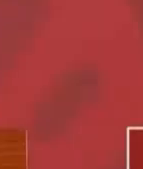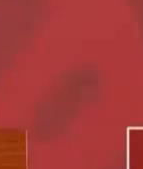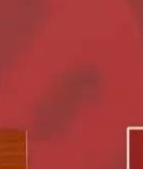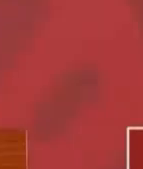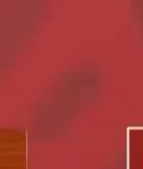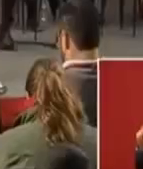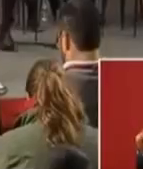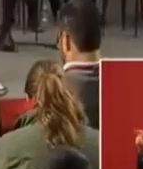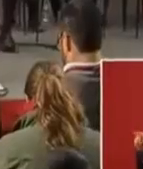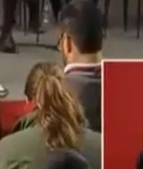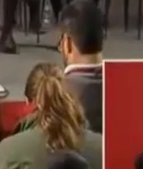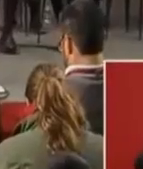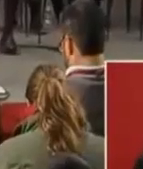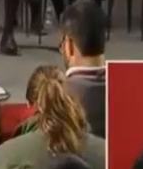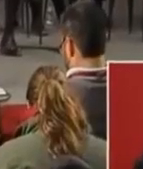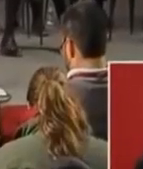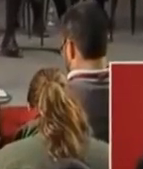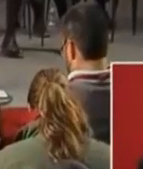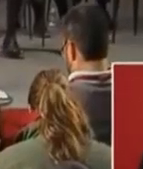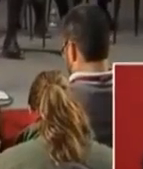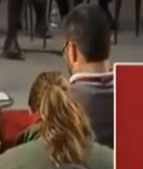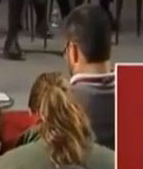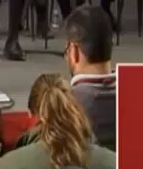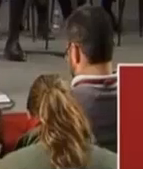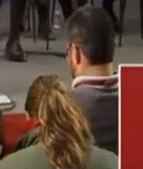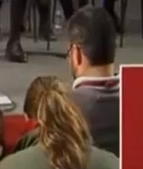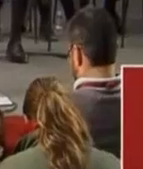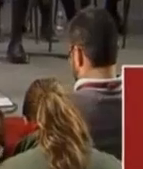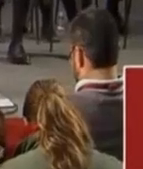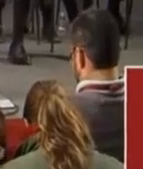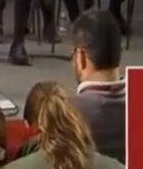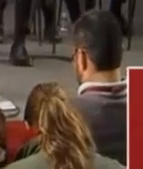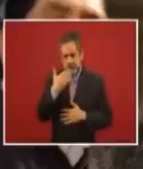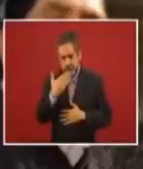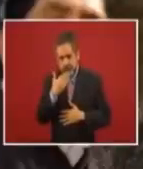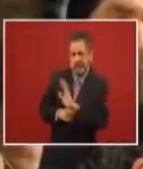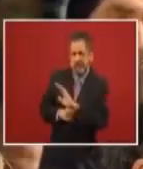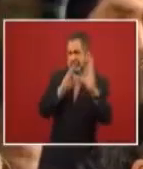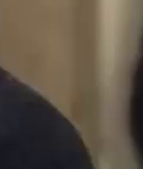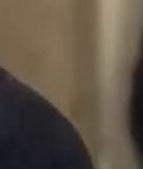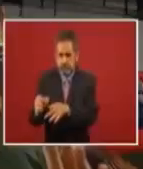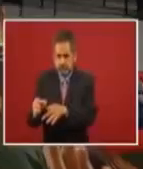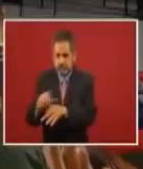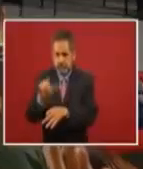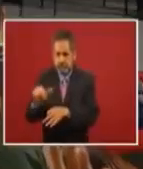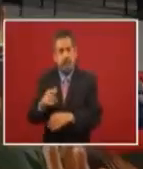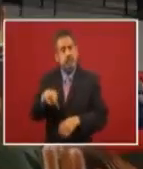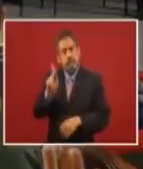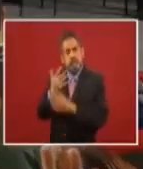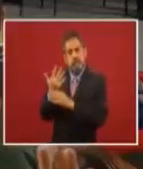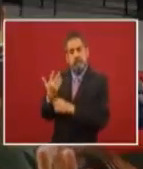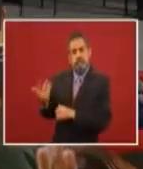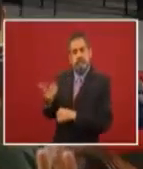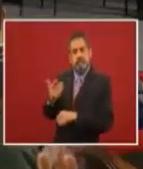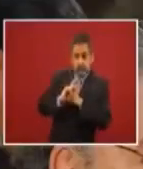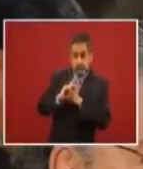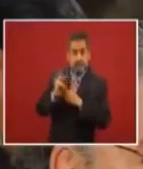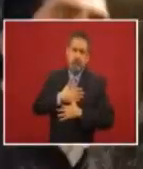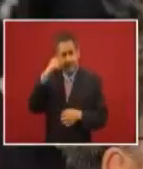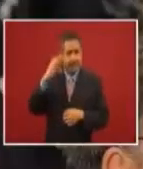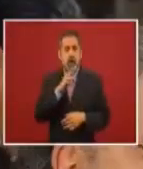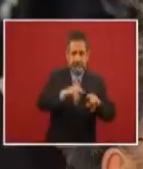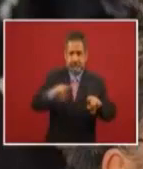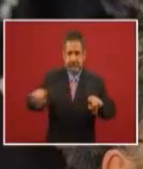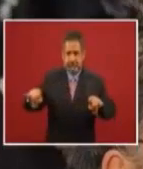Y sí, buenos días, presidente. Tengo tres dudas. La primera es ¿qué mierda? La segunda pregunta es